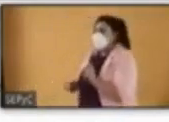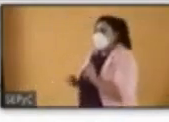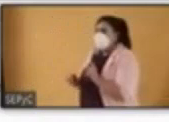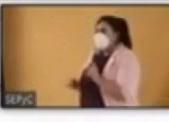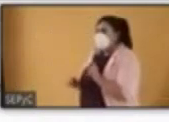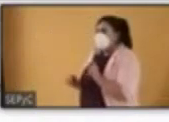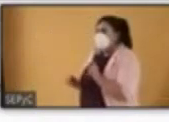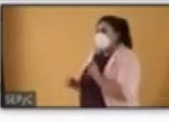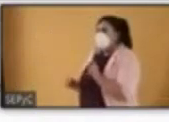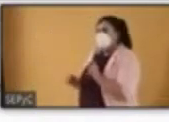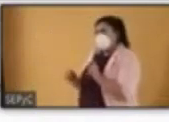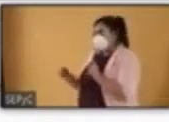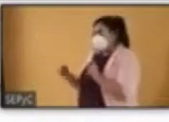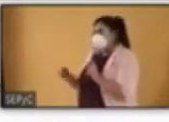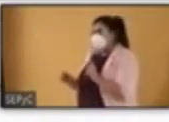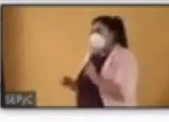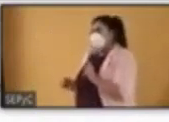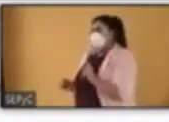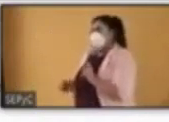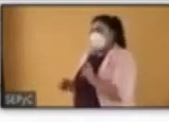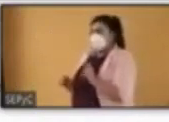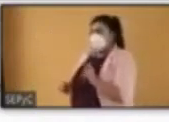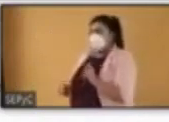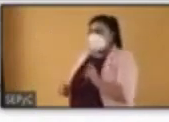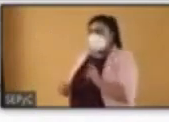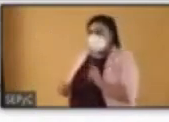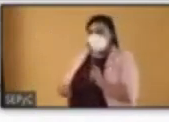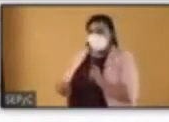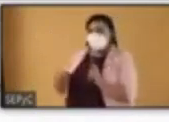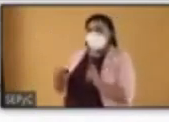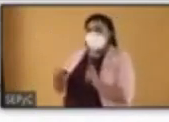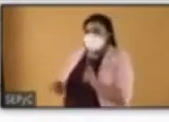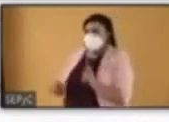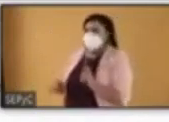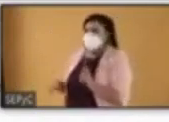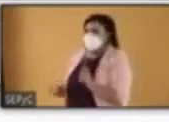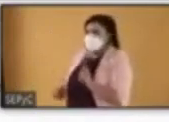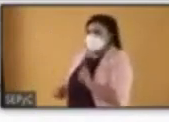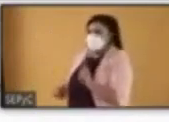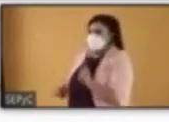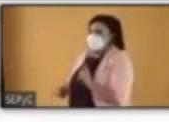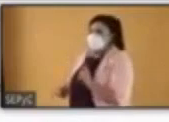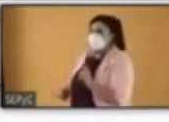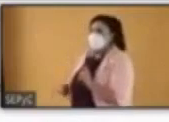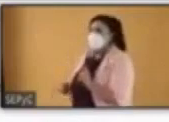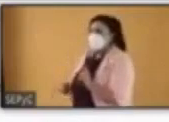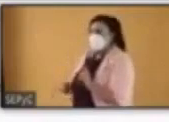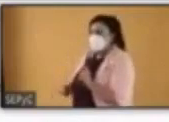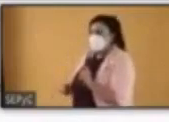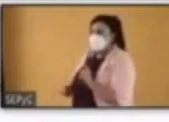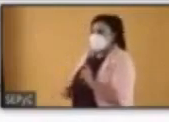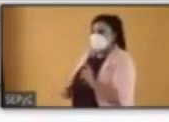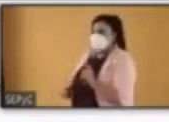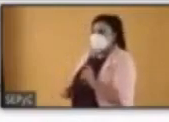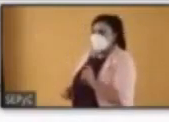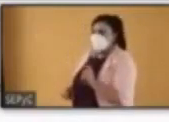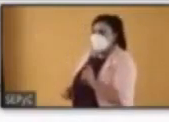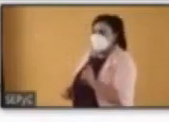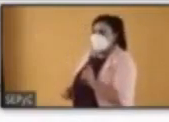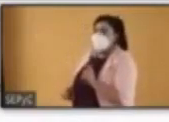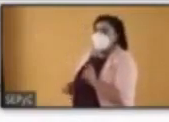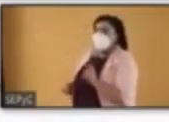número, entre paréntesis u otros, ¿no? Entonces, por favor, al momento de generar información dentro del sistema, no utilicemos ese tipo